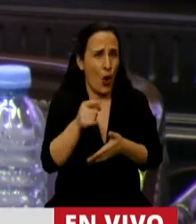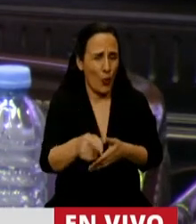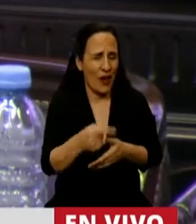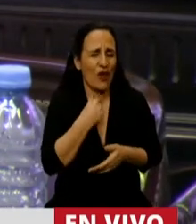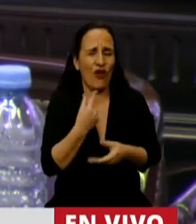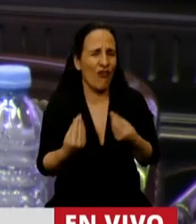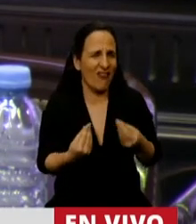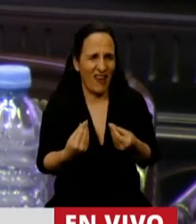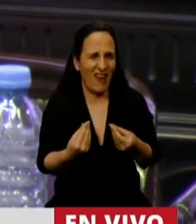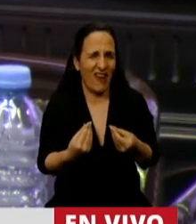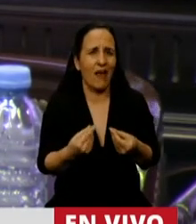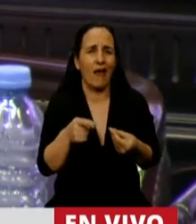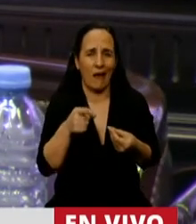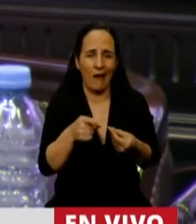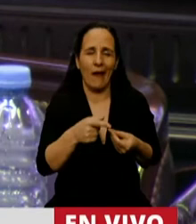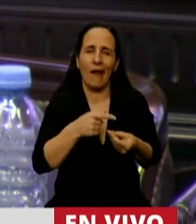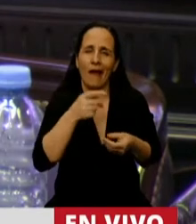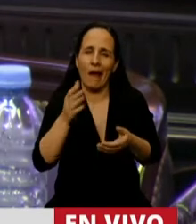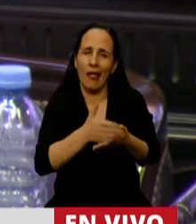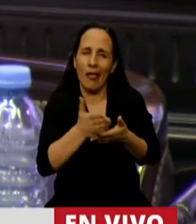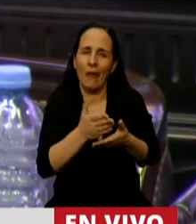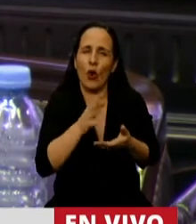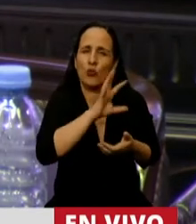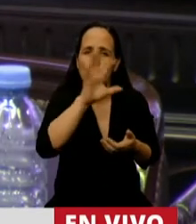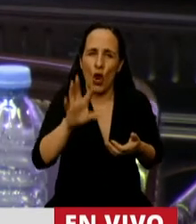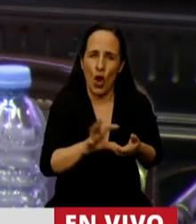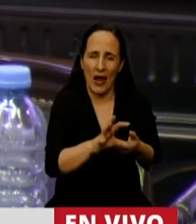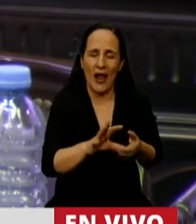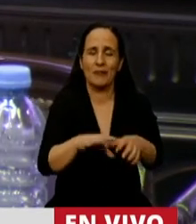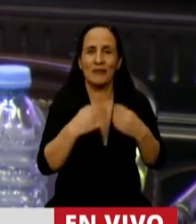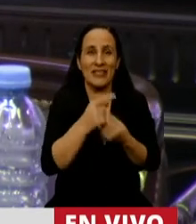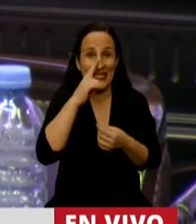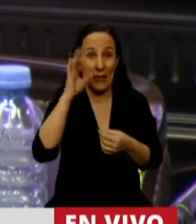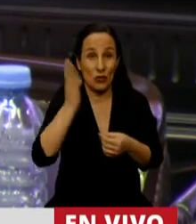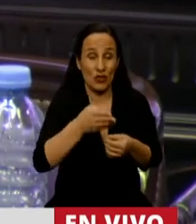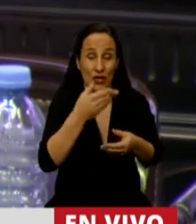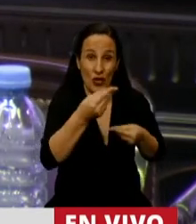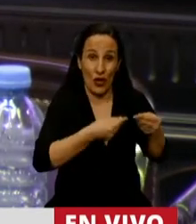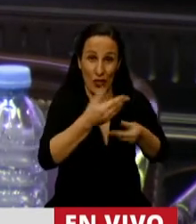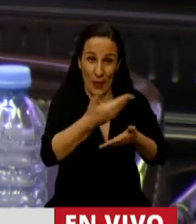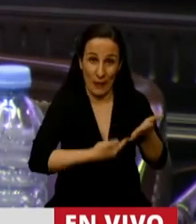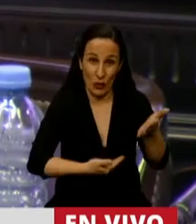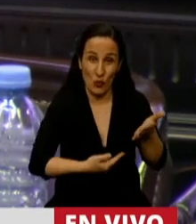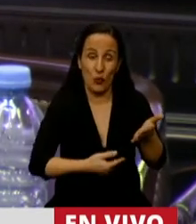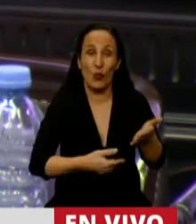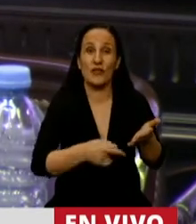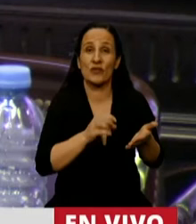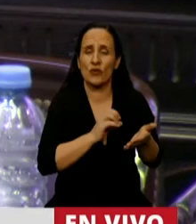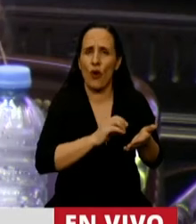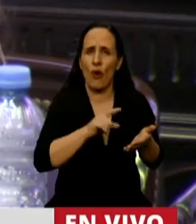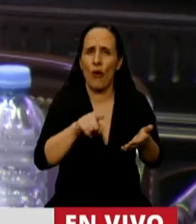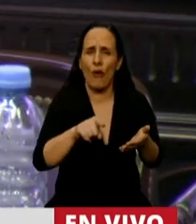como decíamos incrementar la producción local el 70 por ciento del presupuesto para energía va a camesa la